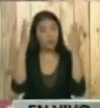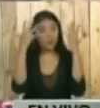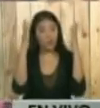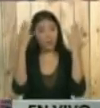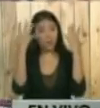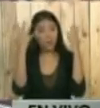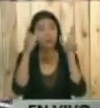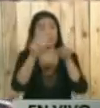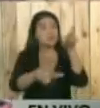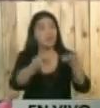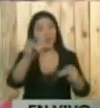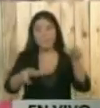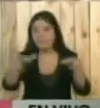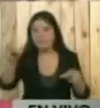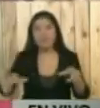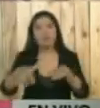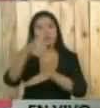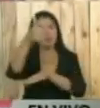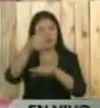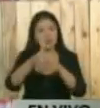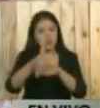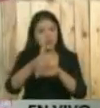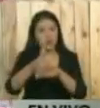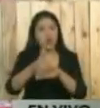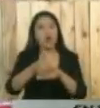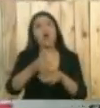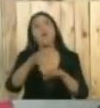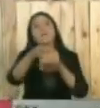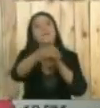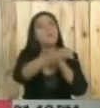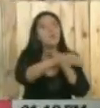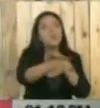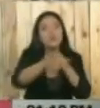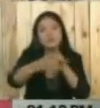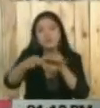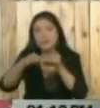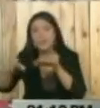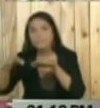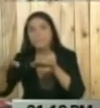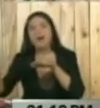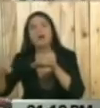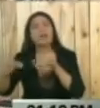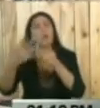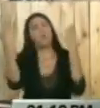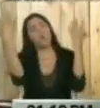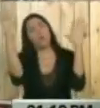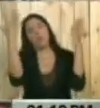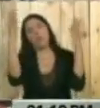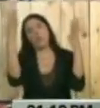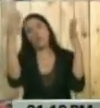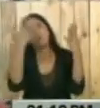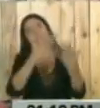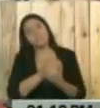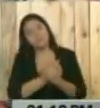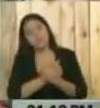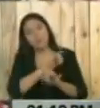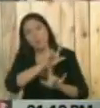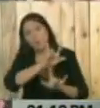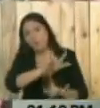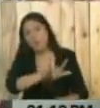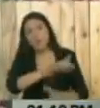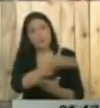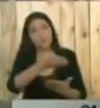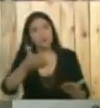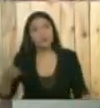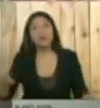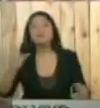de los integrantes de las direcciones municipales, brindo un fuerte aplauso, mi cariño, mi amor